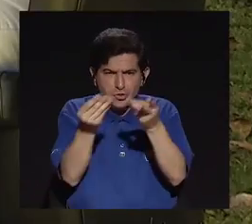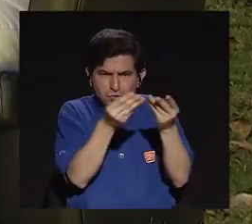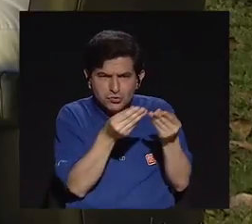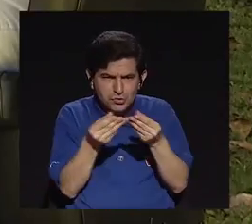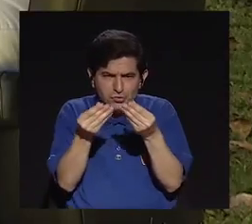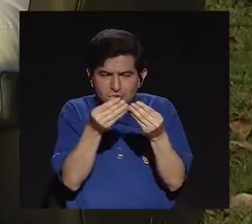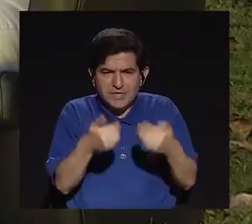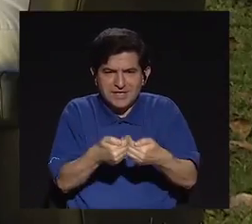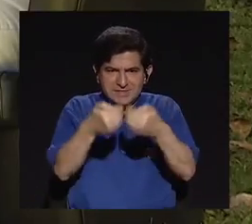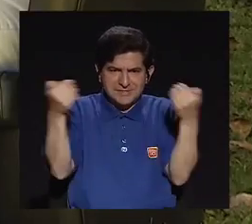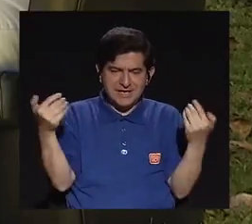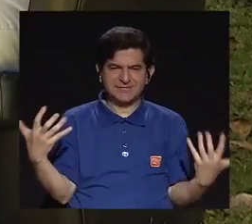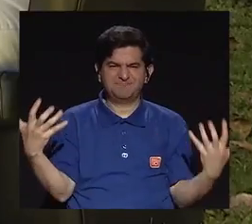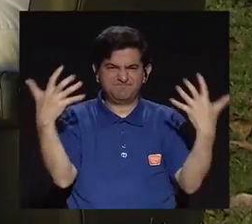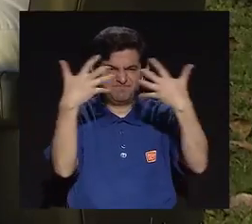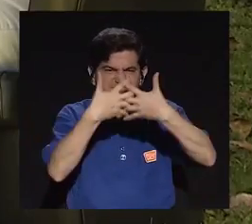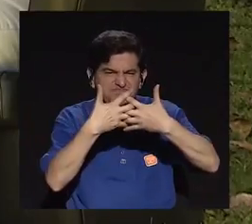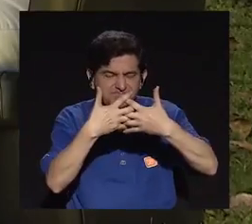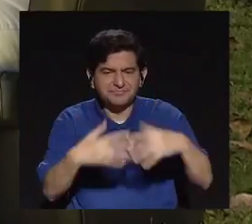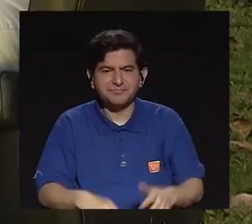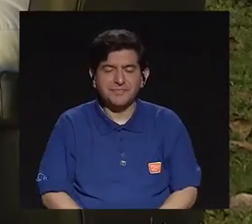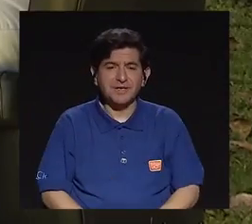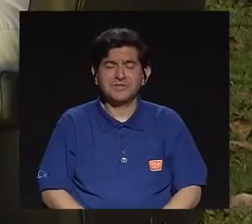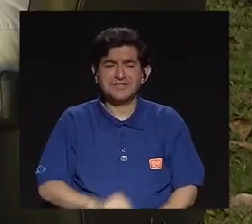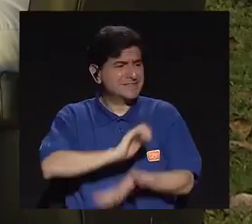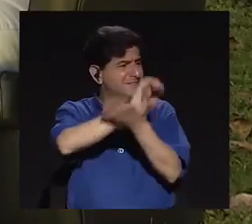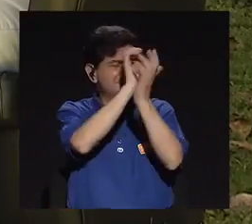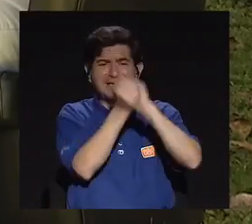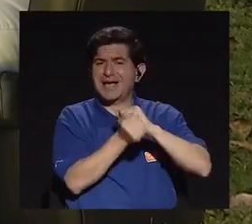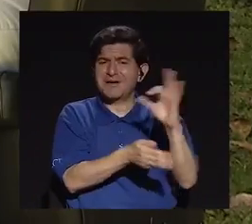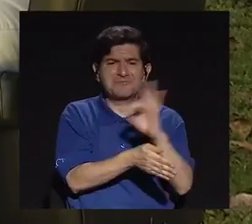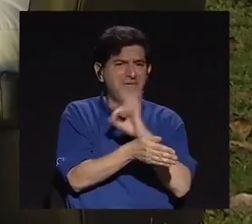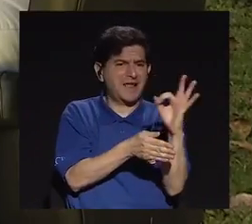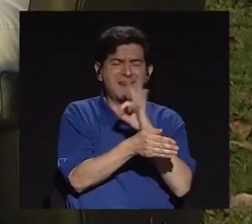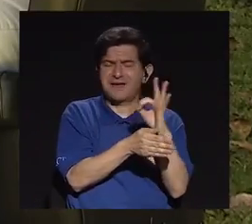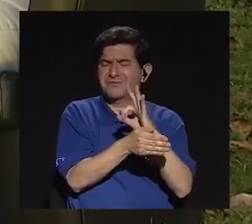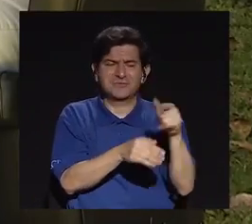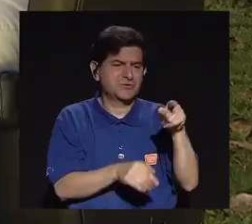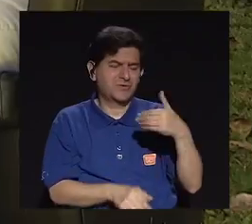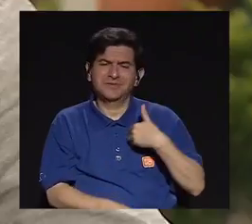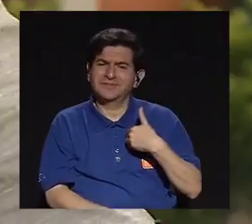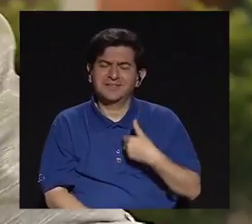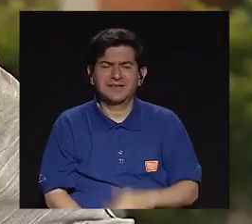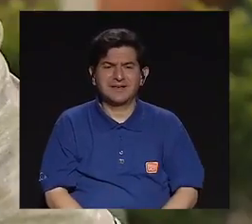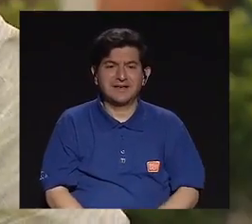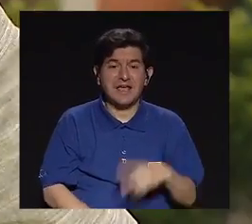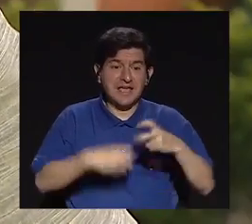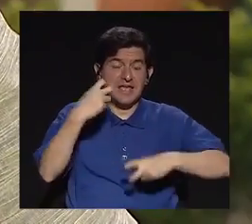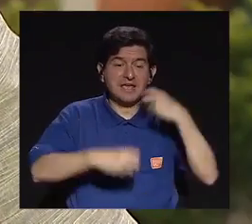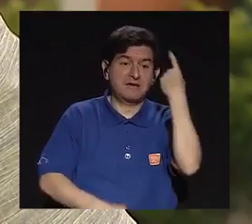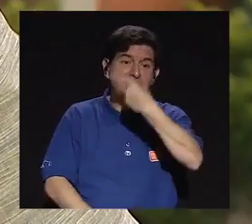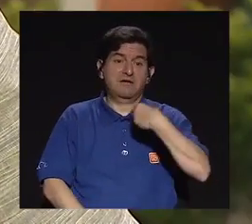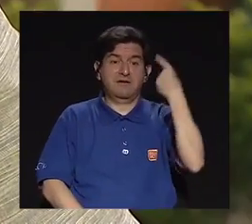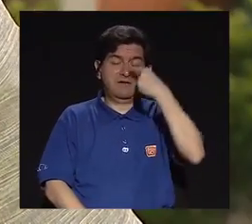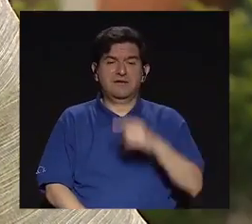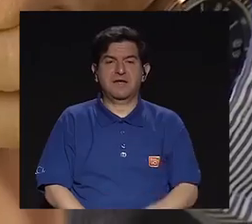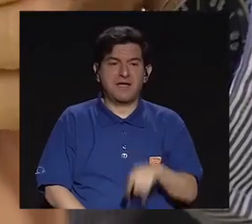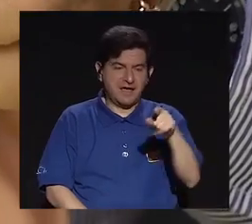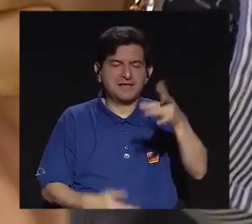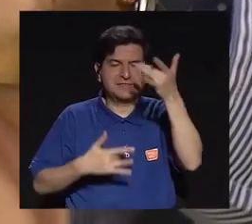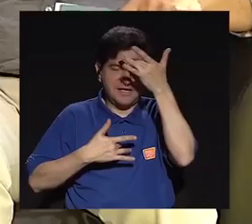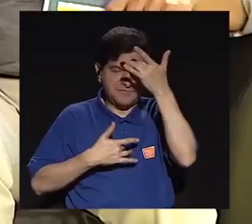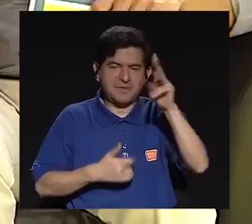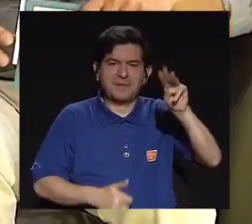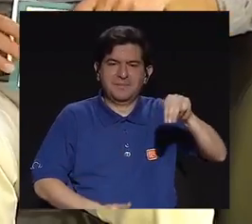líquidos que deben estar separados se mezclan, entonces se altera completamente la función del vestíbulo. Y entonces viene la crisis de vértigo, esa sería la enfermedad